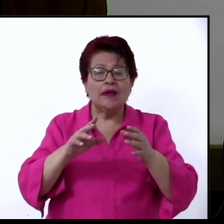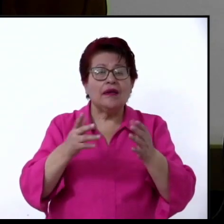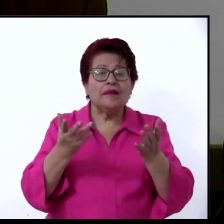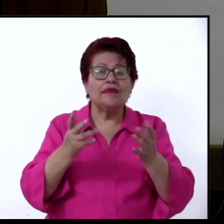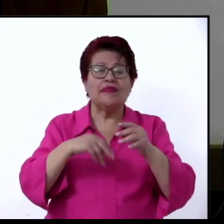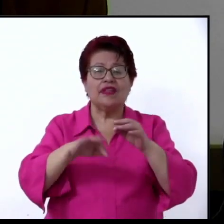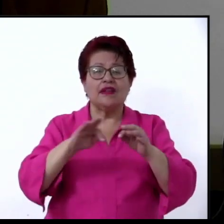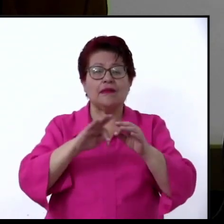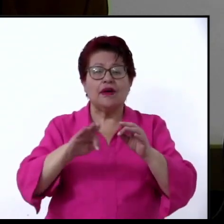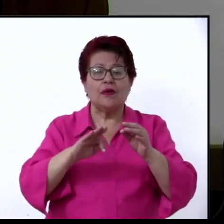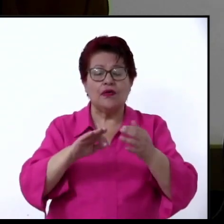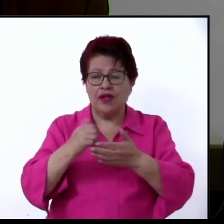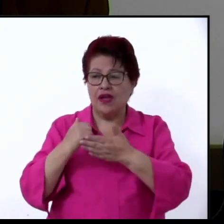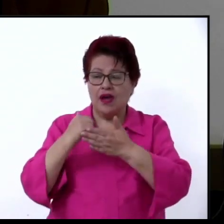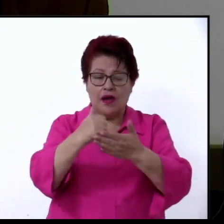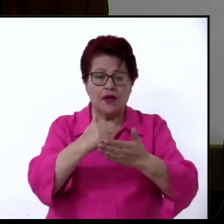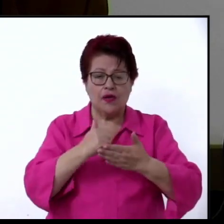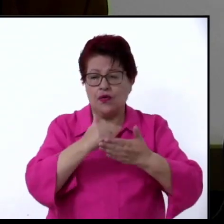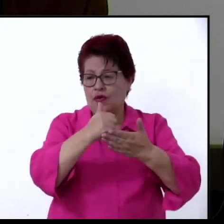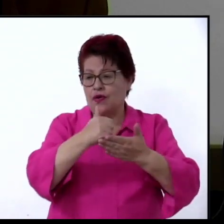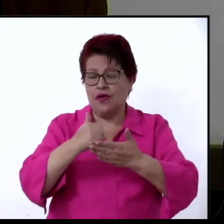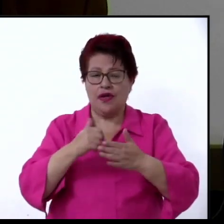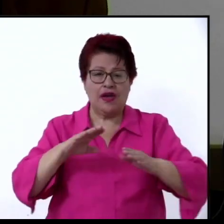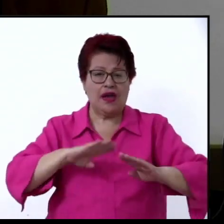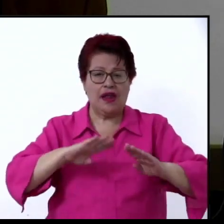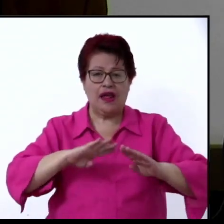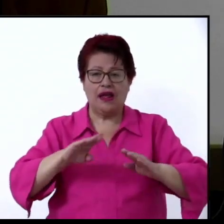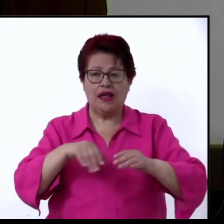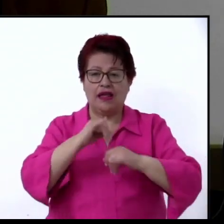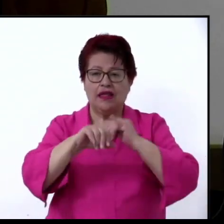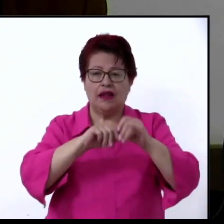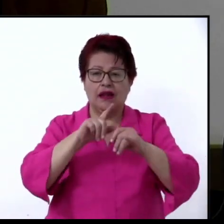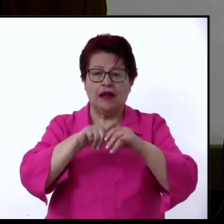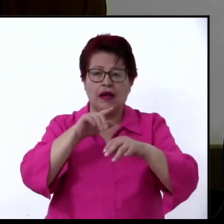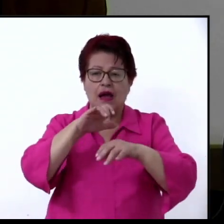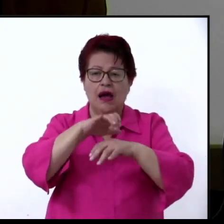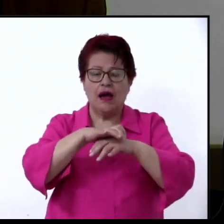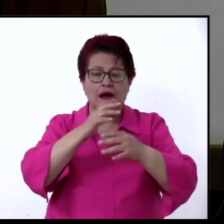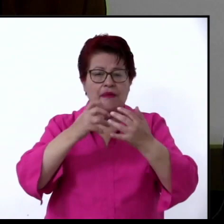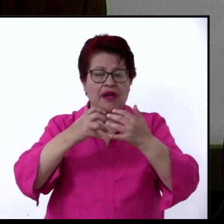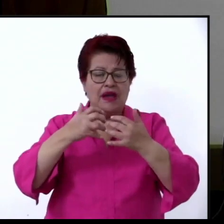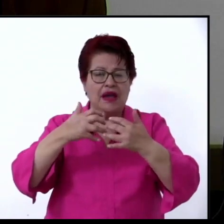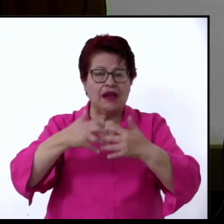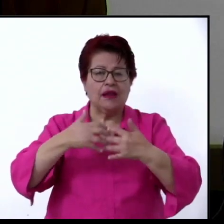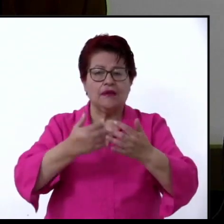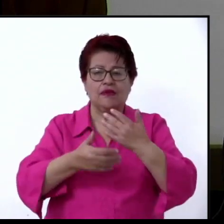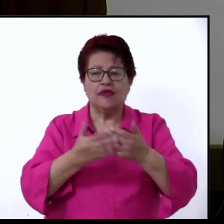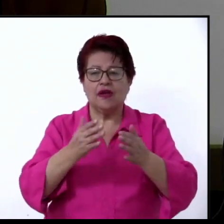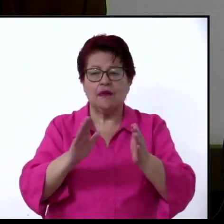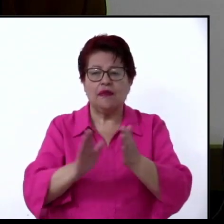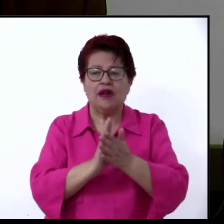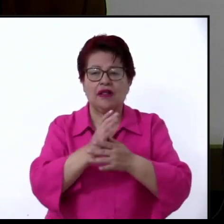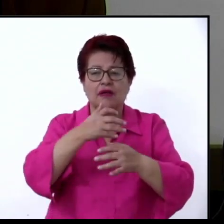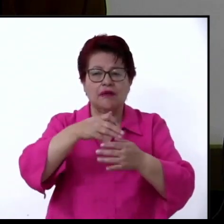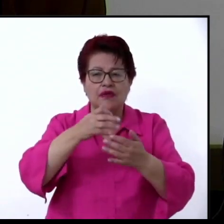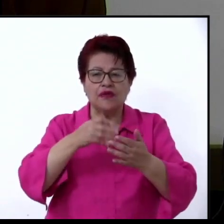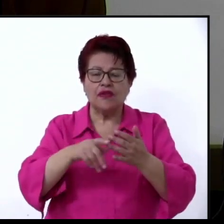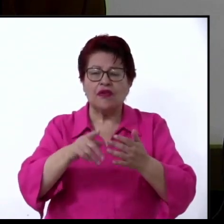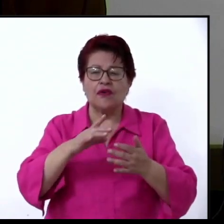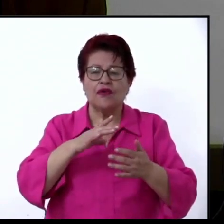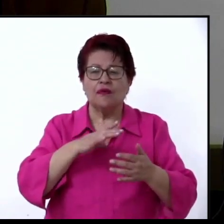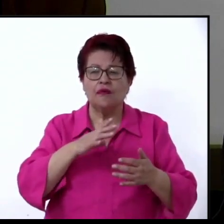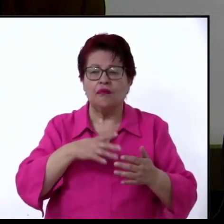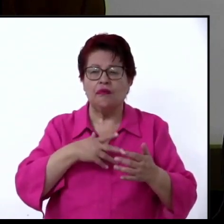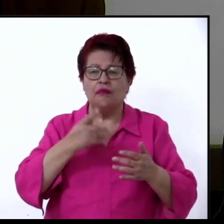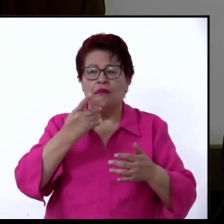de trabajo colaborativo con organismos de carácter internacional. Abrimos mecanismos de participación con la Unión Europea de capacitación